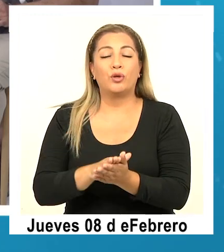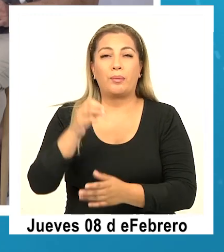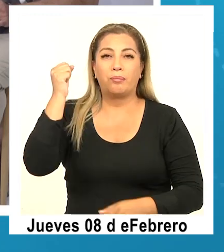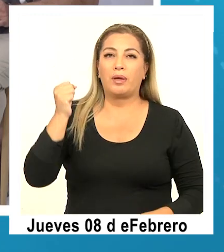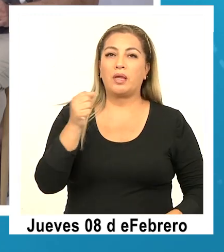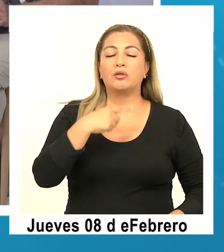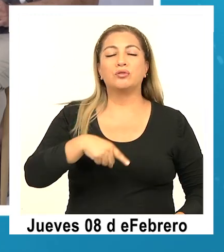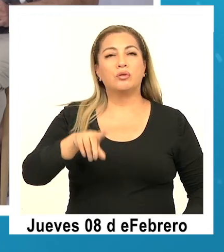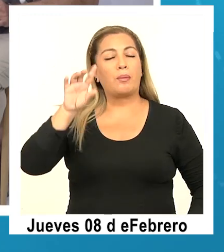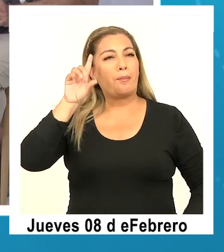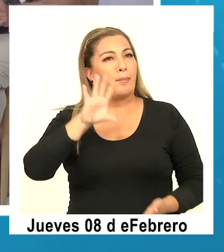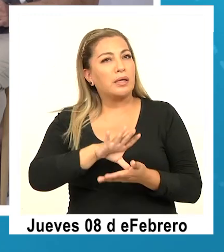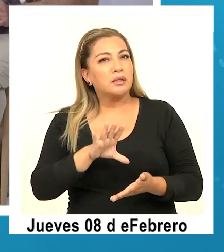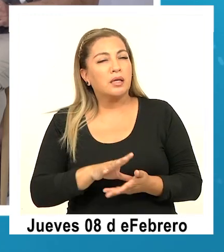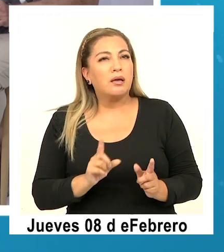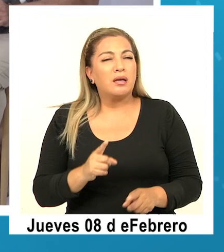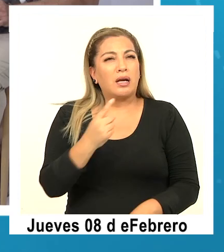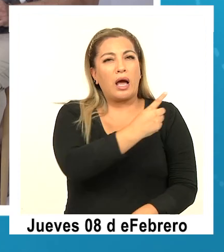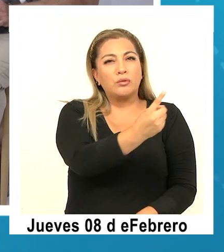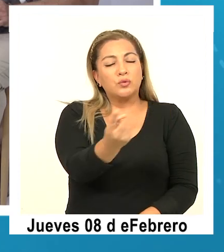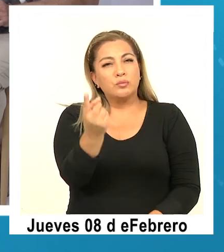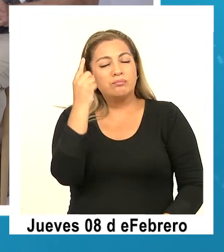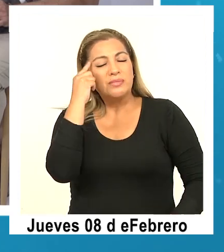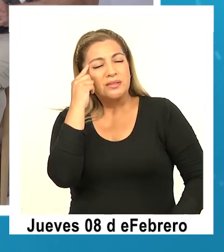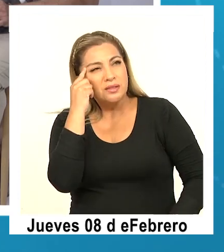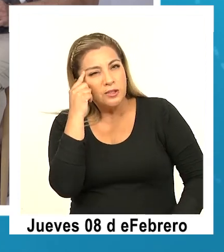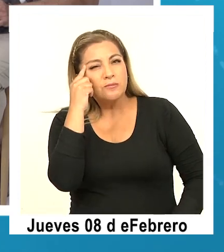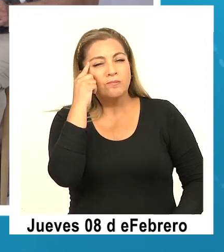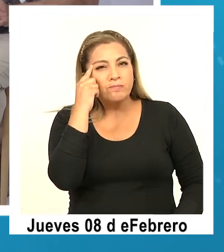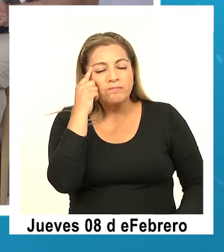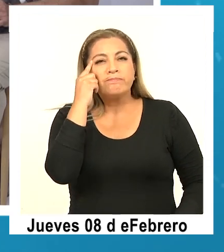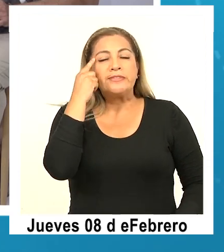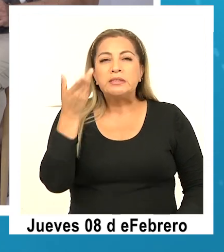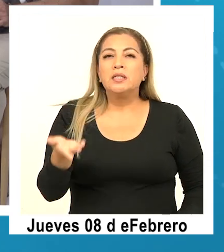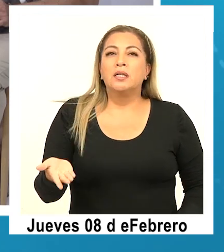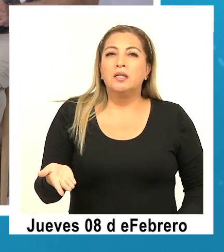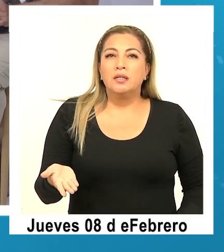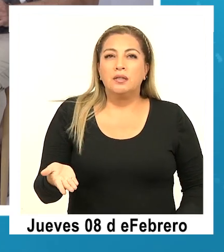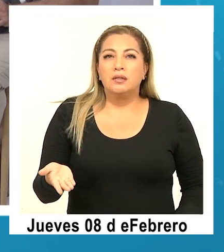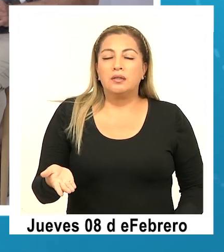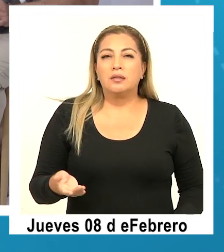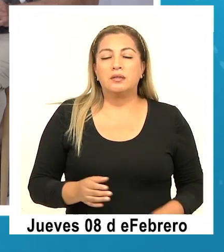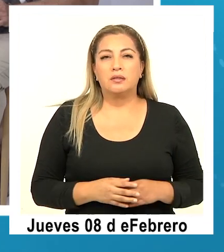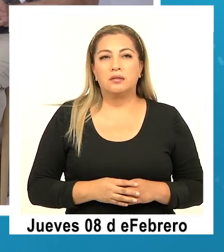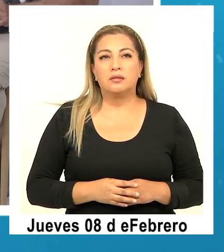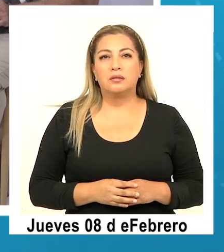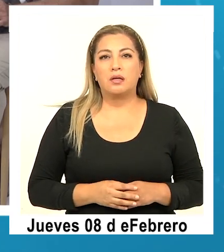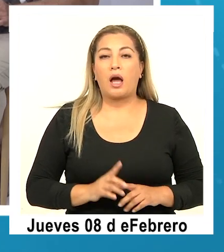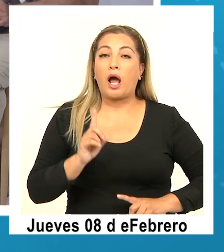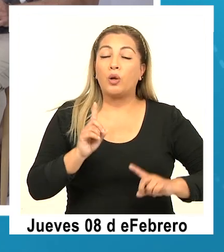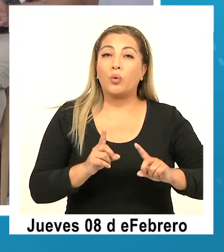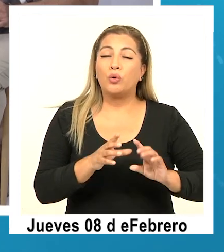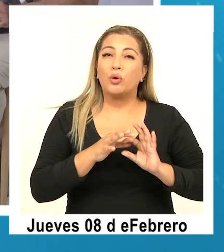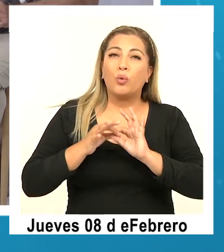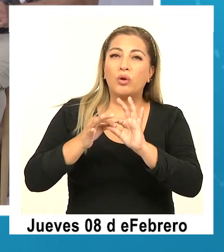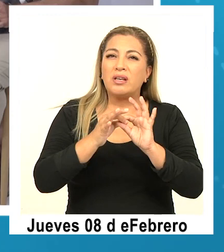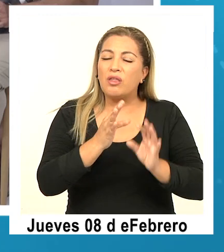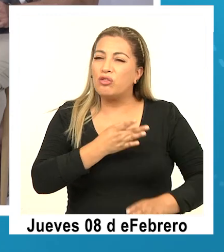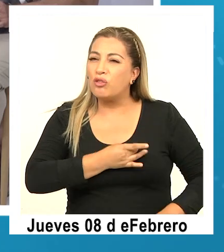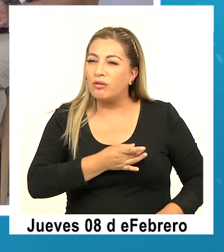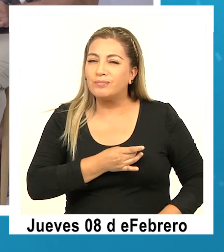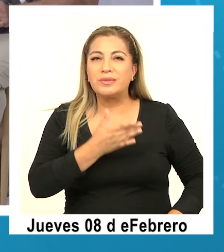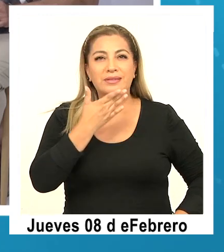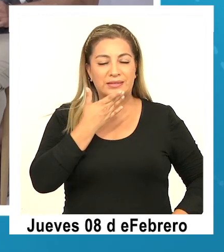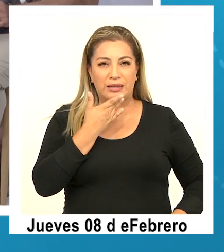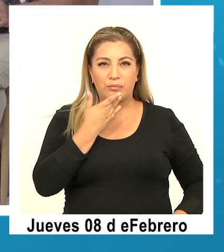que hacer una reflexión de cómo estas cosas también que nos unen en el dolor, deberá